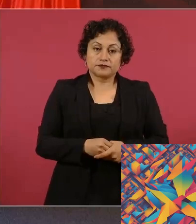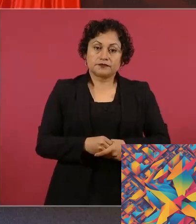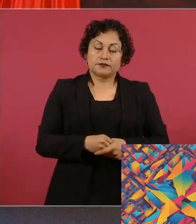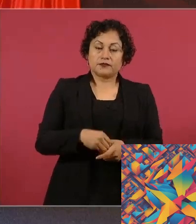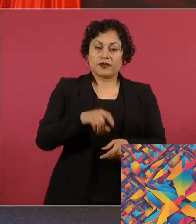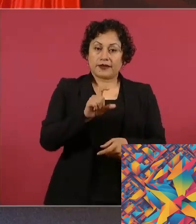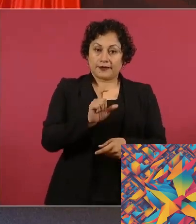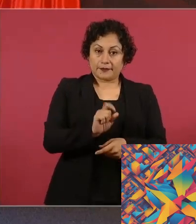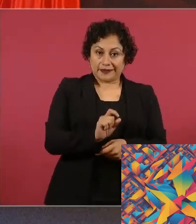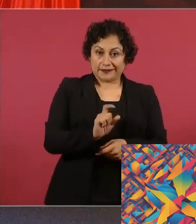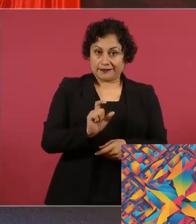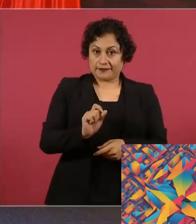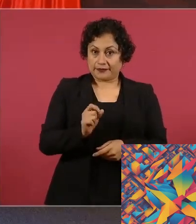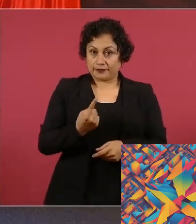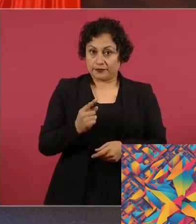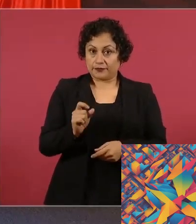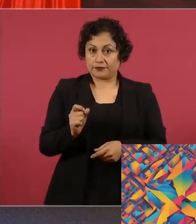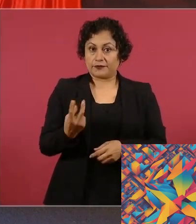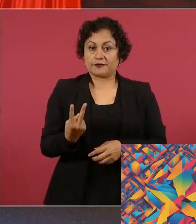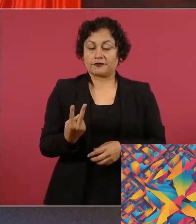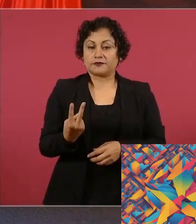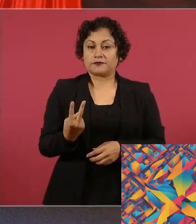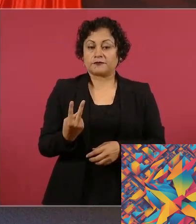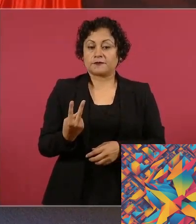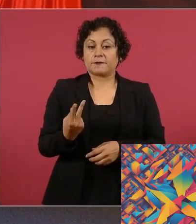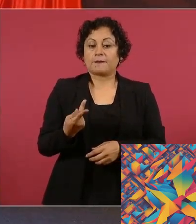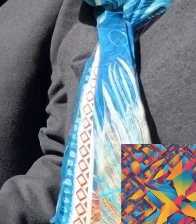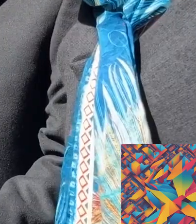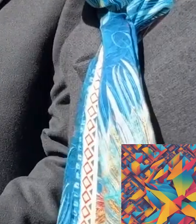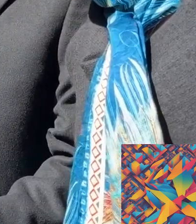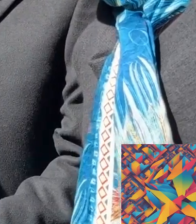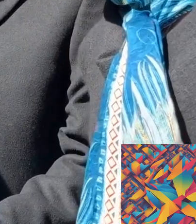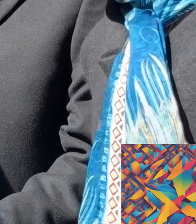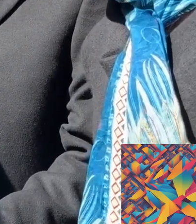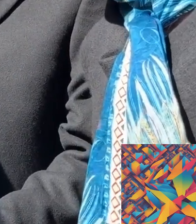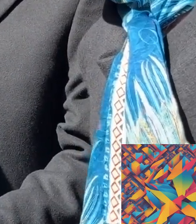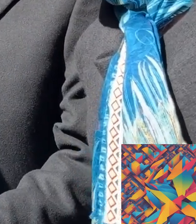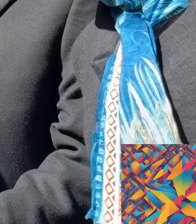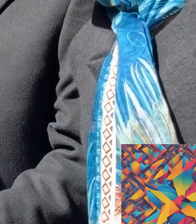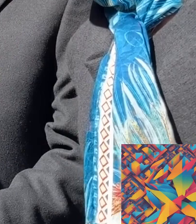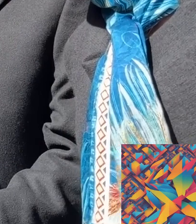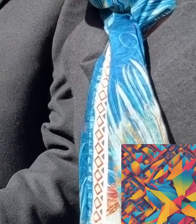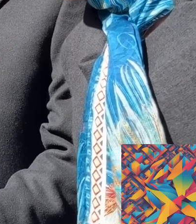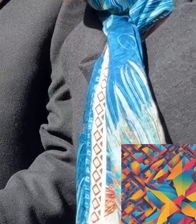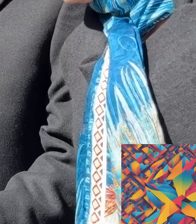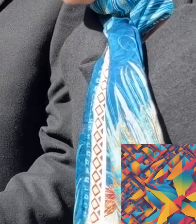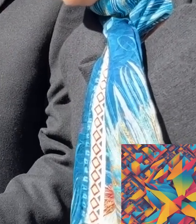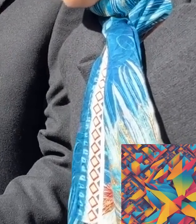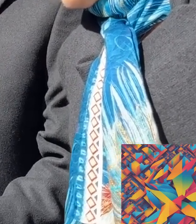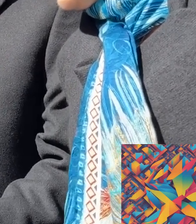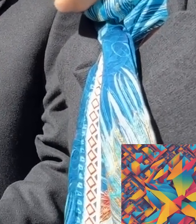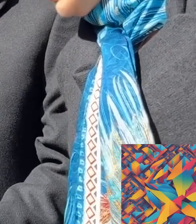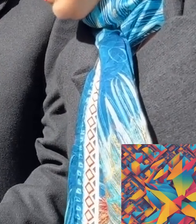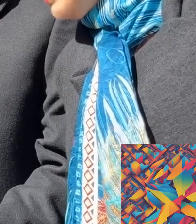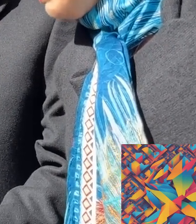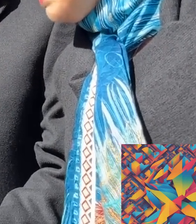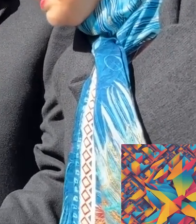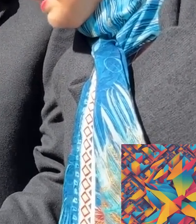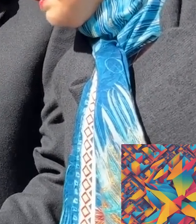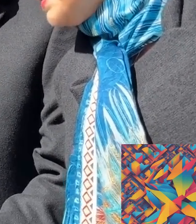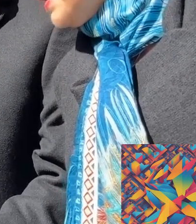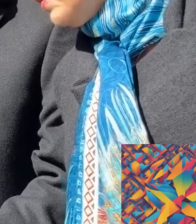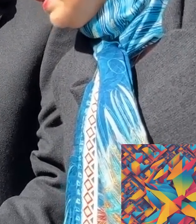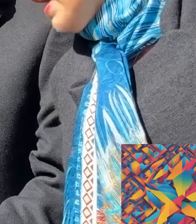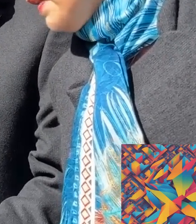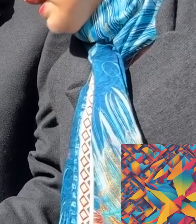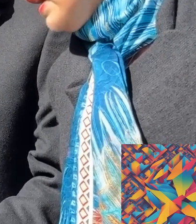realmente sirva al pueblo. Sin embargo, este objetivo no se logrará si ignoramos las señales de alarma que episodios como este